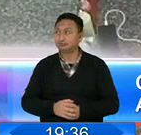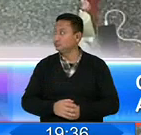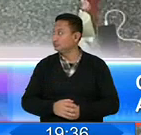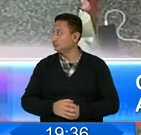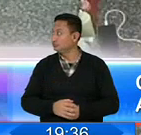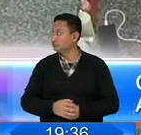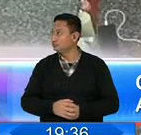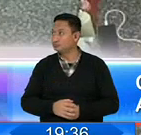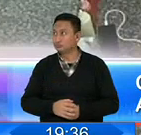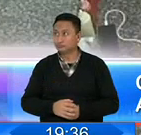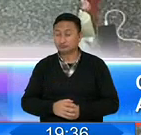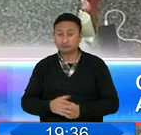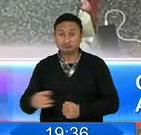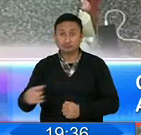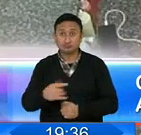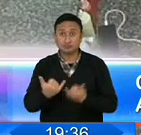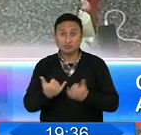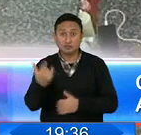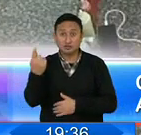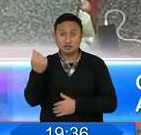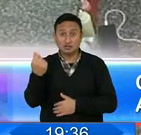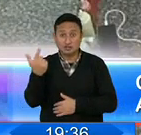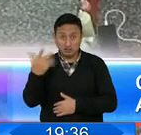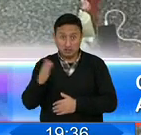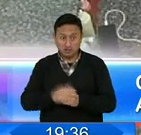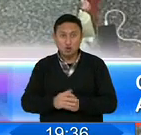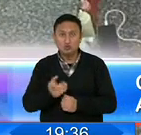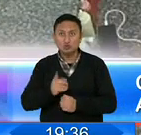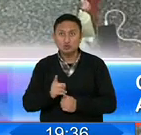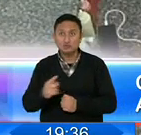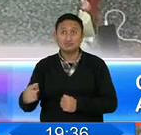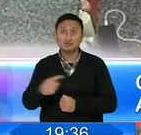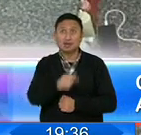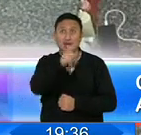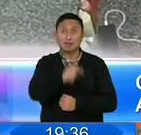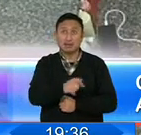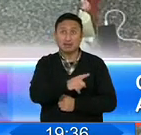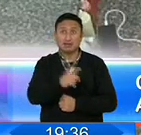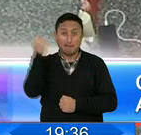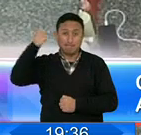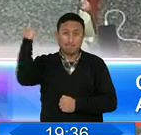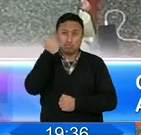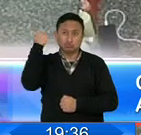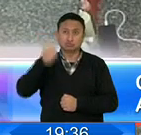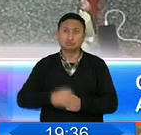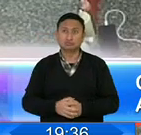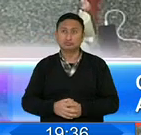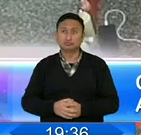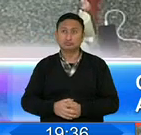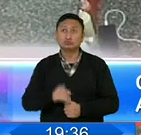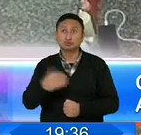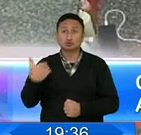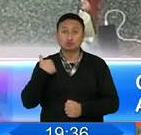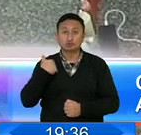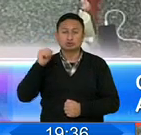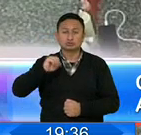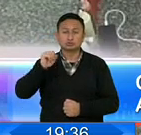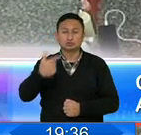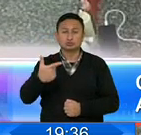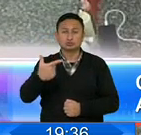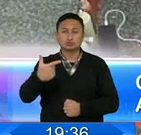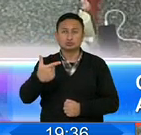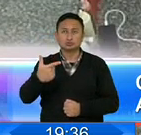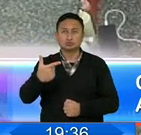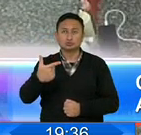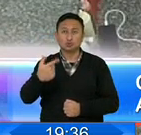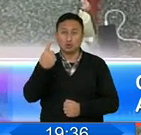No contentos con el dinero, agredieron también a una de sus víctimas. Andaban armados, sí, con una